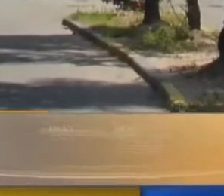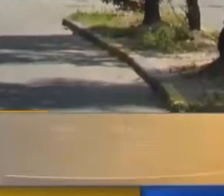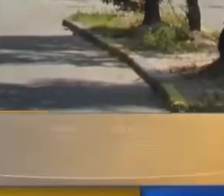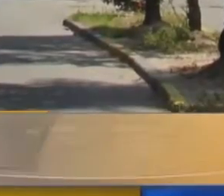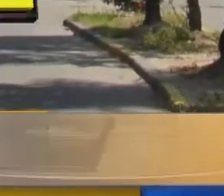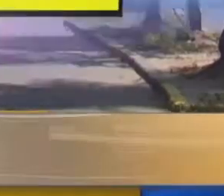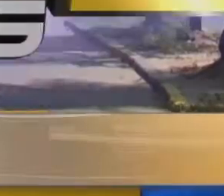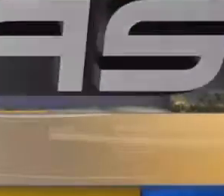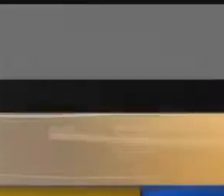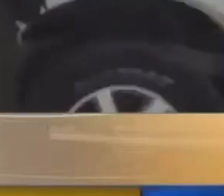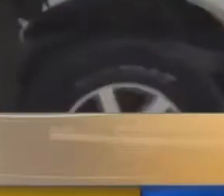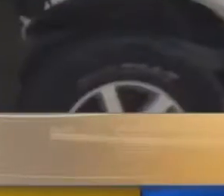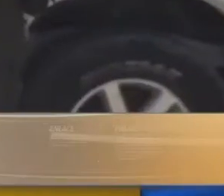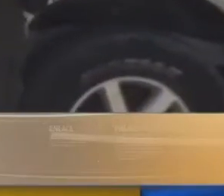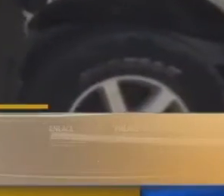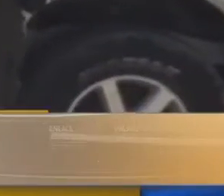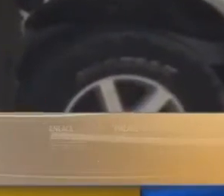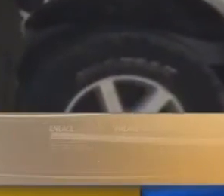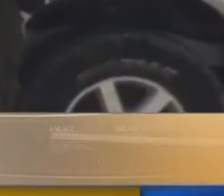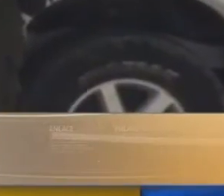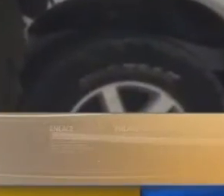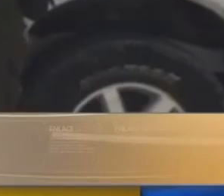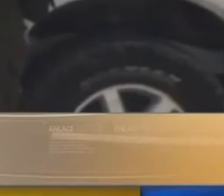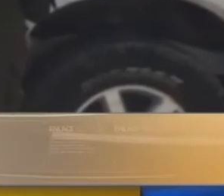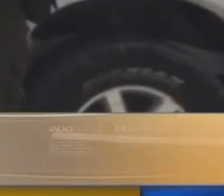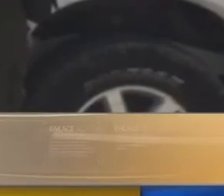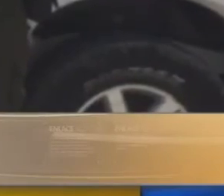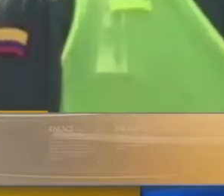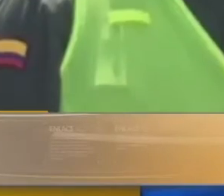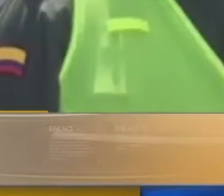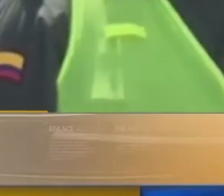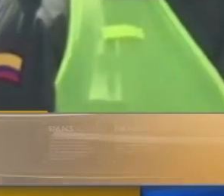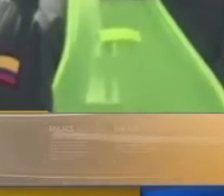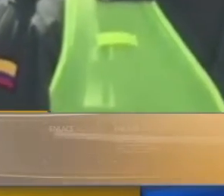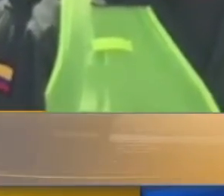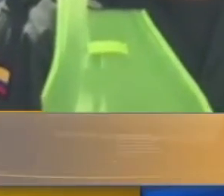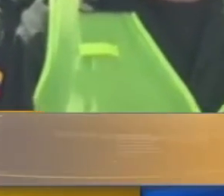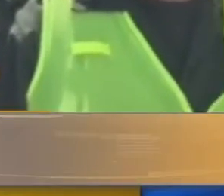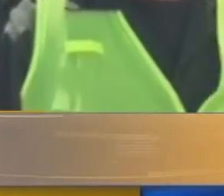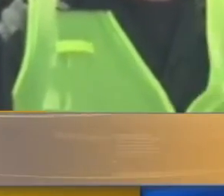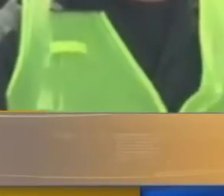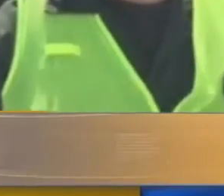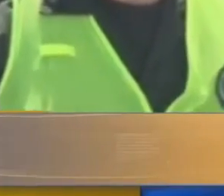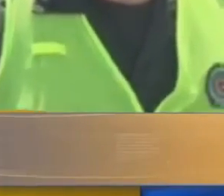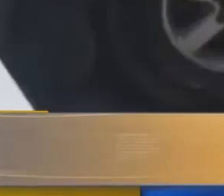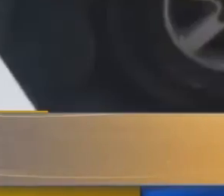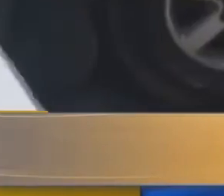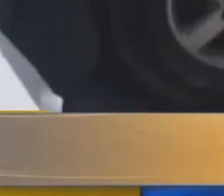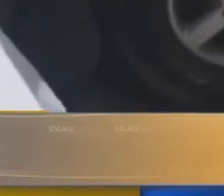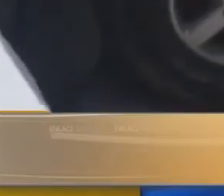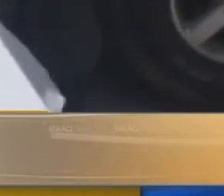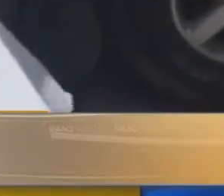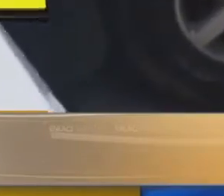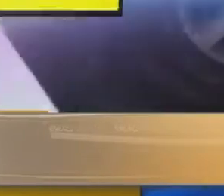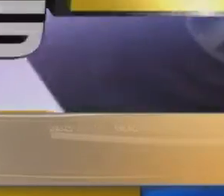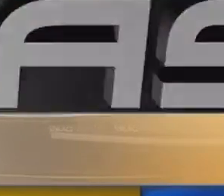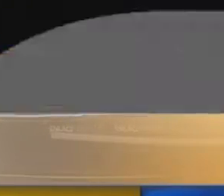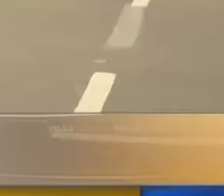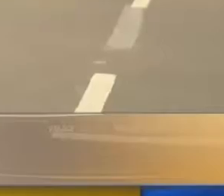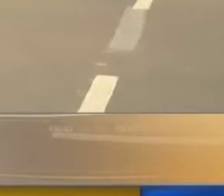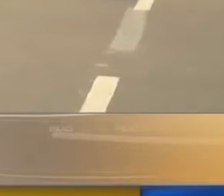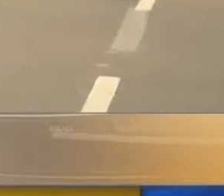gobierno nacional. Policía capturó a dos hombres por los delitos de porte ilegal de armas y hurto. Los hechos se registraron en los barrios Antonio Nariño y